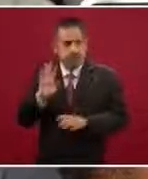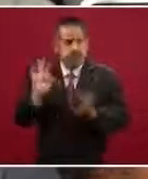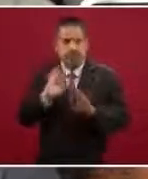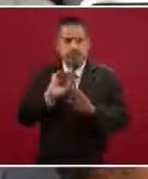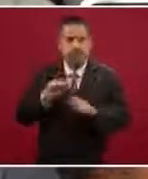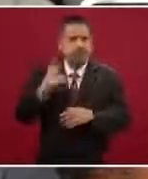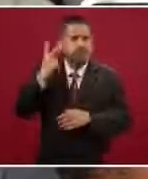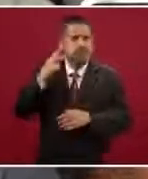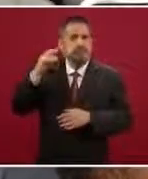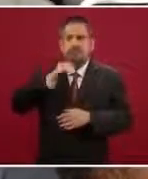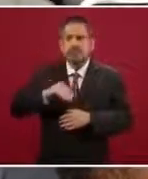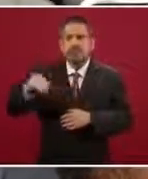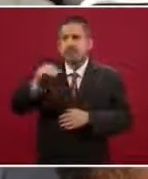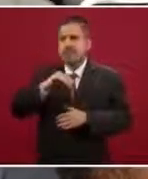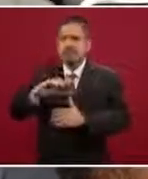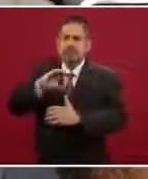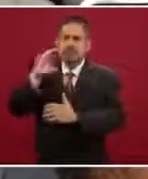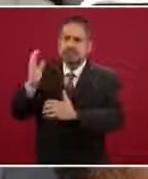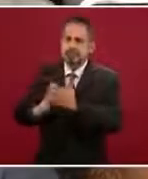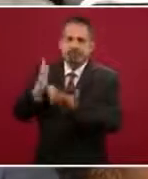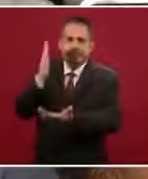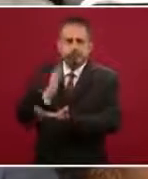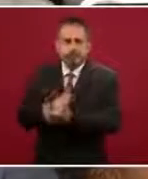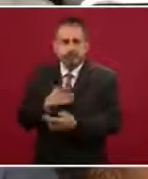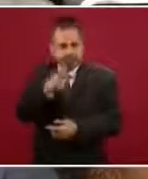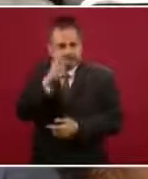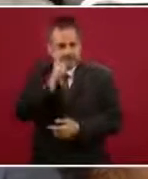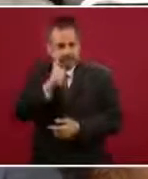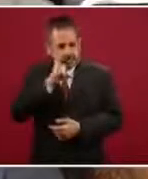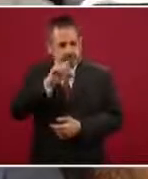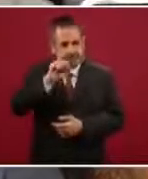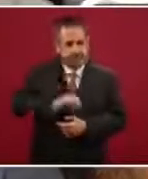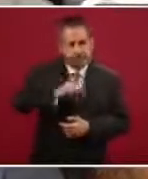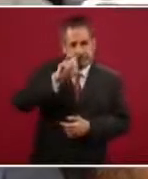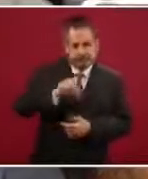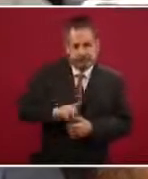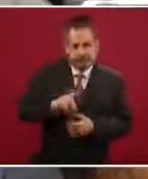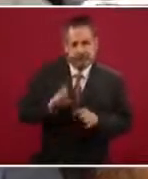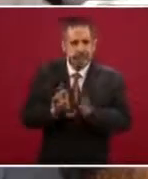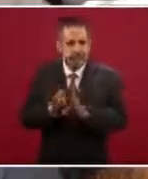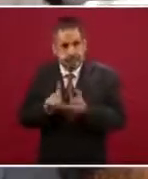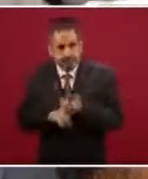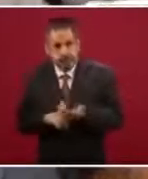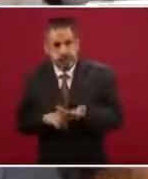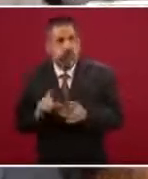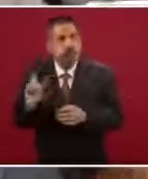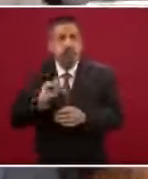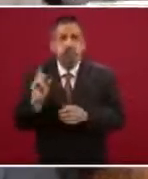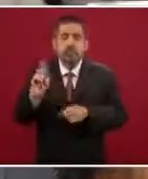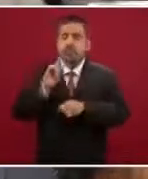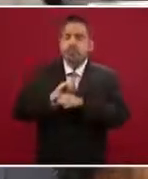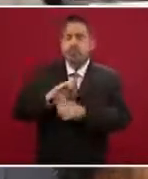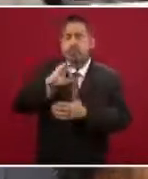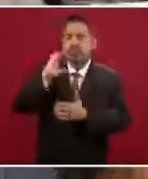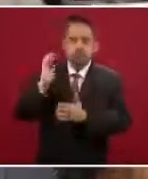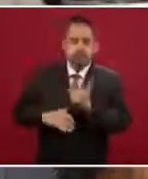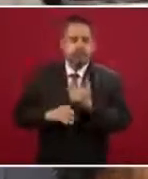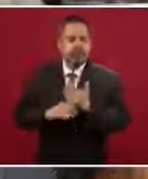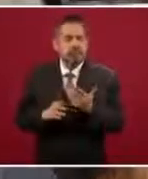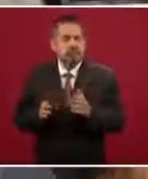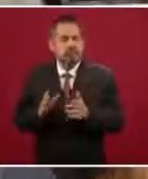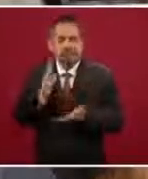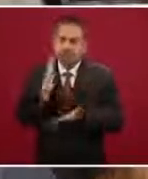las giras que realiza los fines de semana a comunidades? No sé si técnicamente en qué escenario se